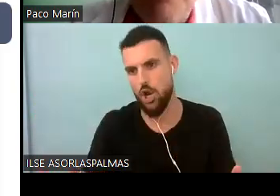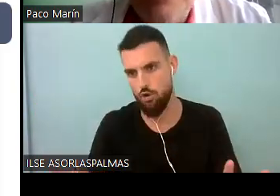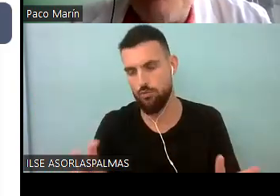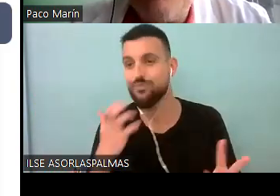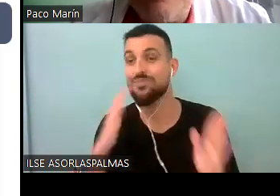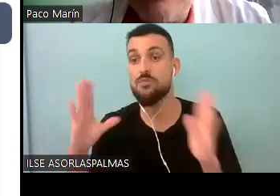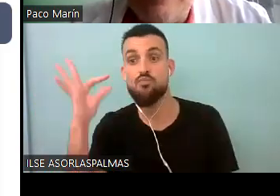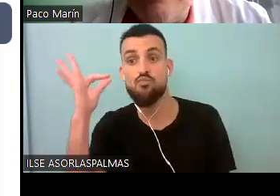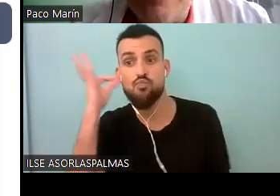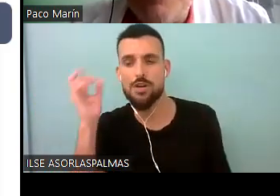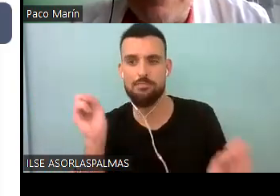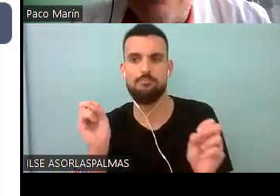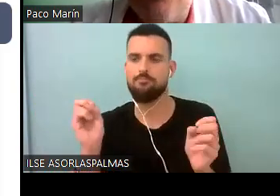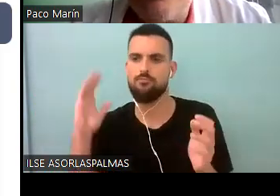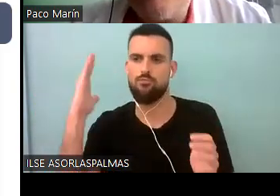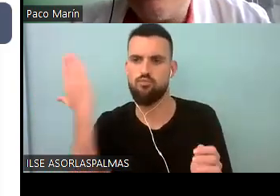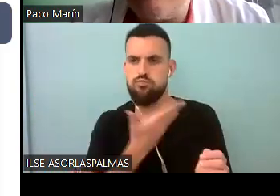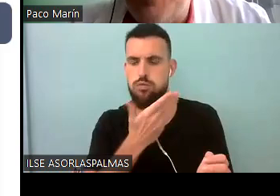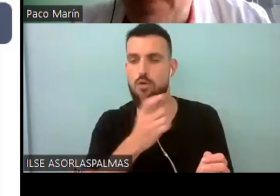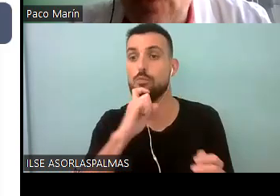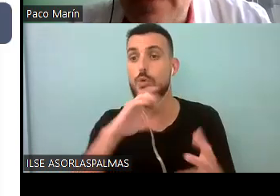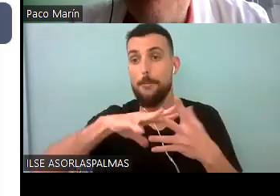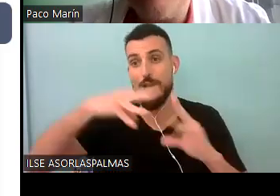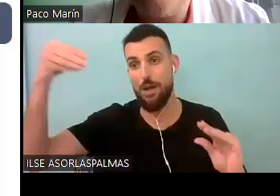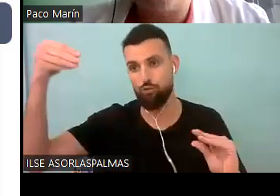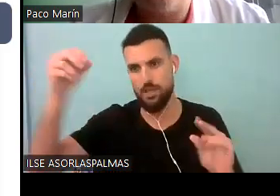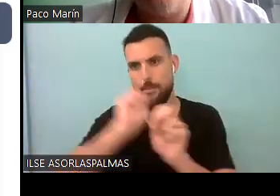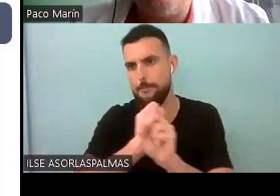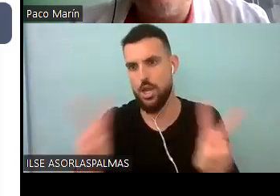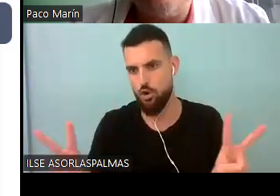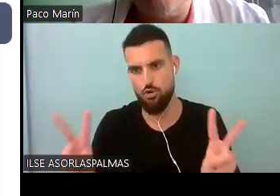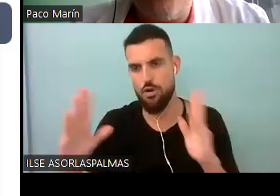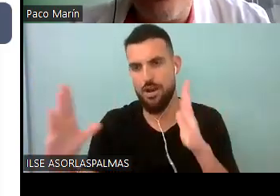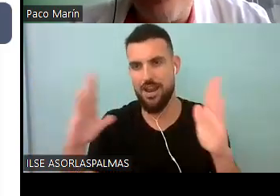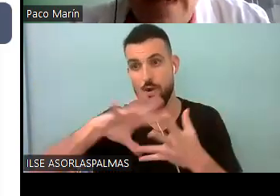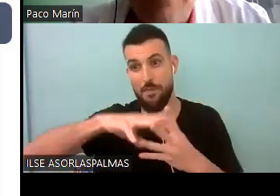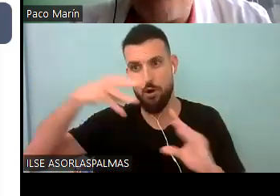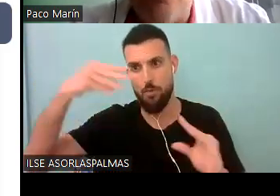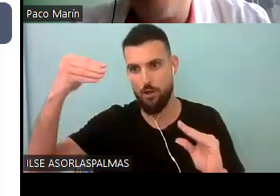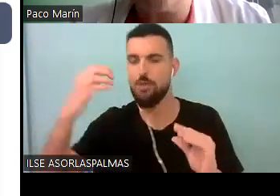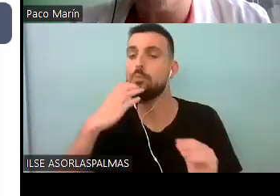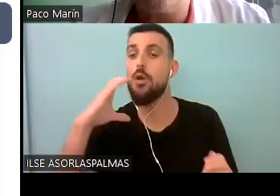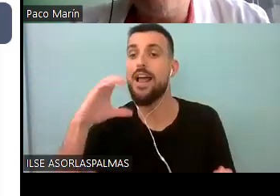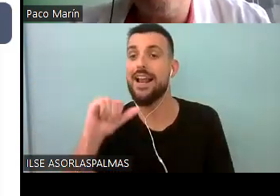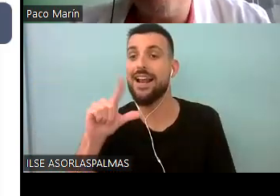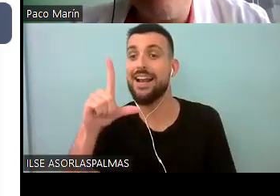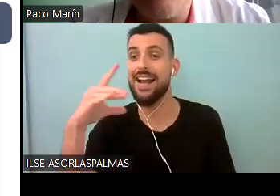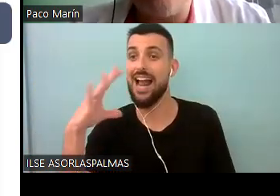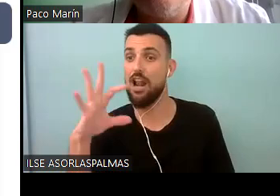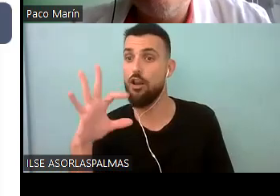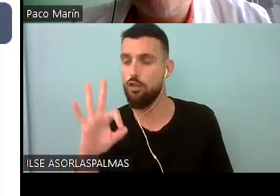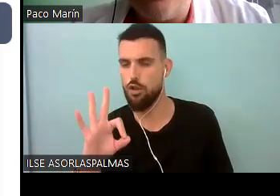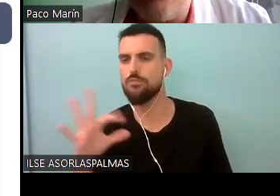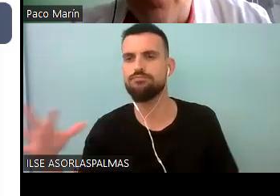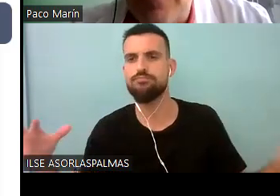momento clave, la pérdida de la densidad mineral ósea, que es la menopausia. Pensad que el depósito de calcio en los huesos está muy